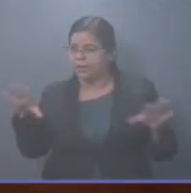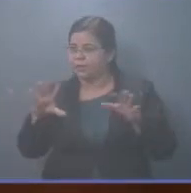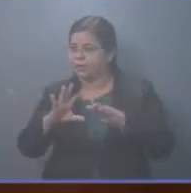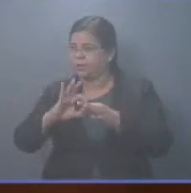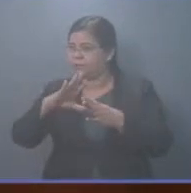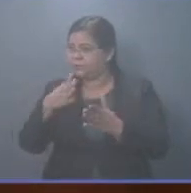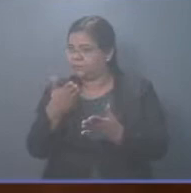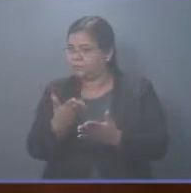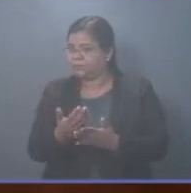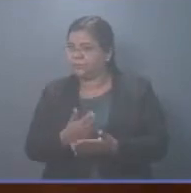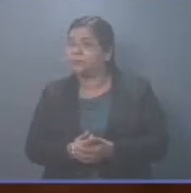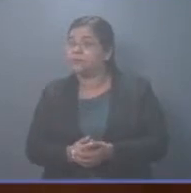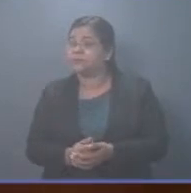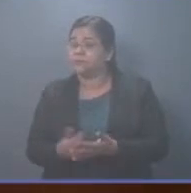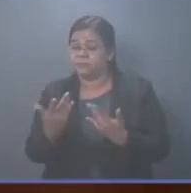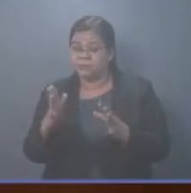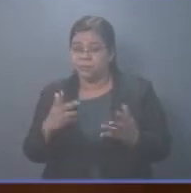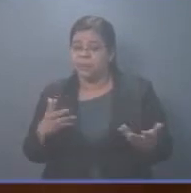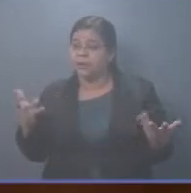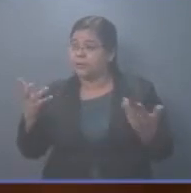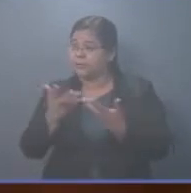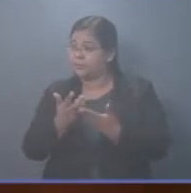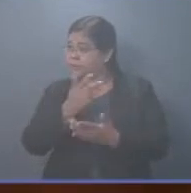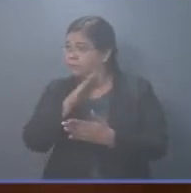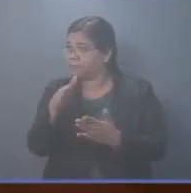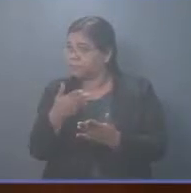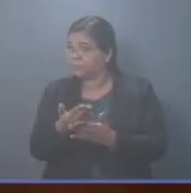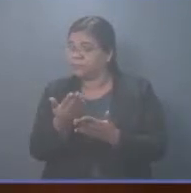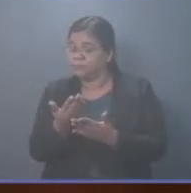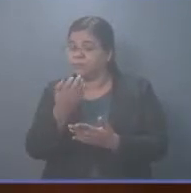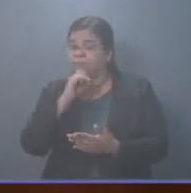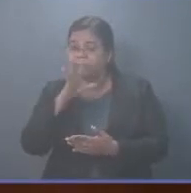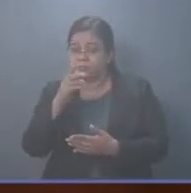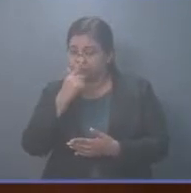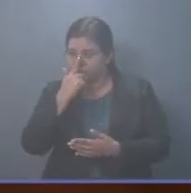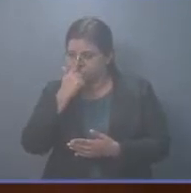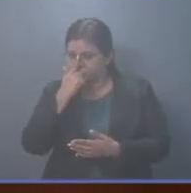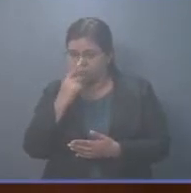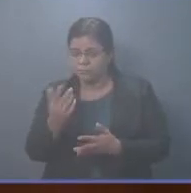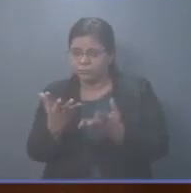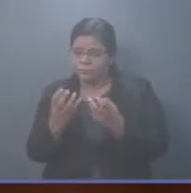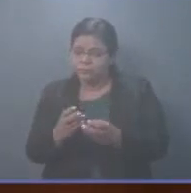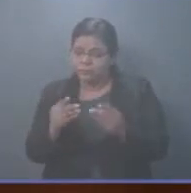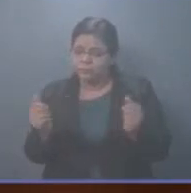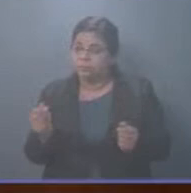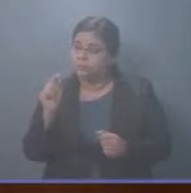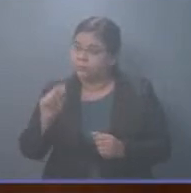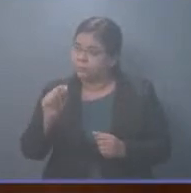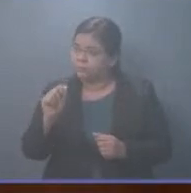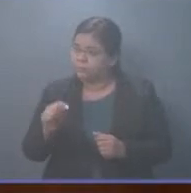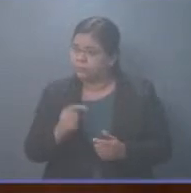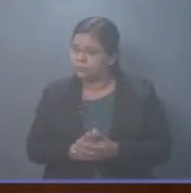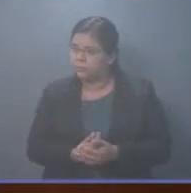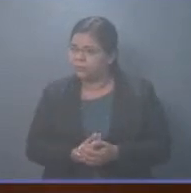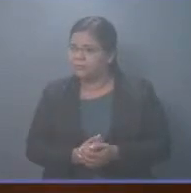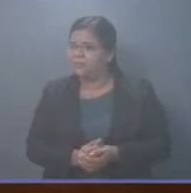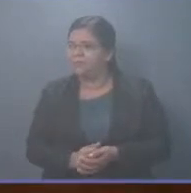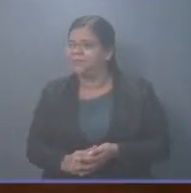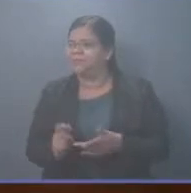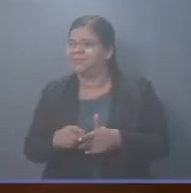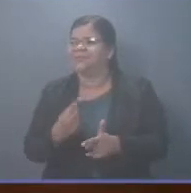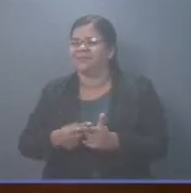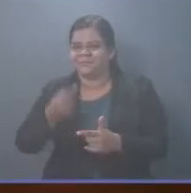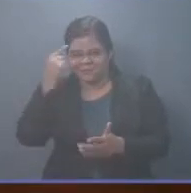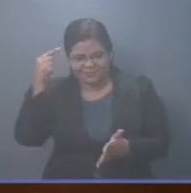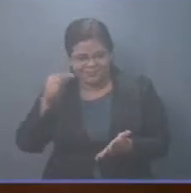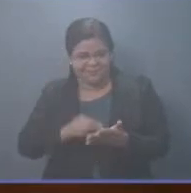país. Sobre este punto el equipo técnico propone resolver esto con la ampliación de vigencia, de entrada